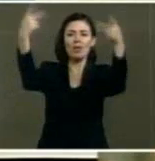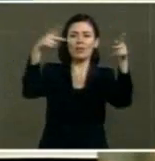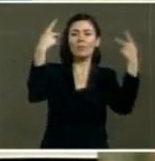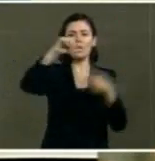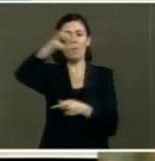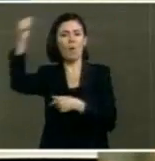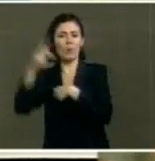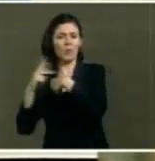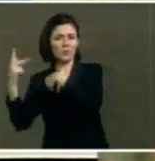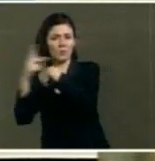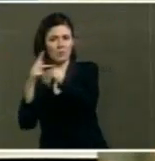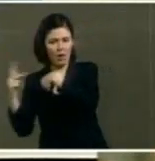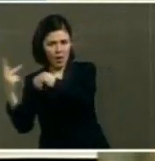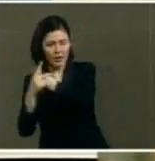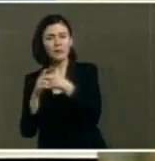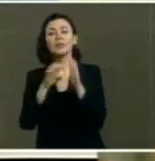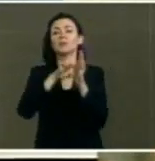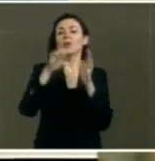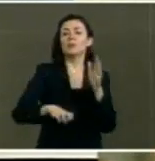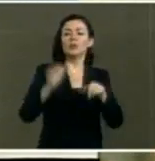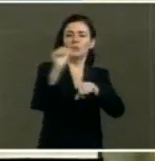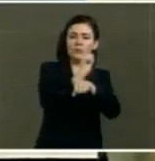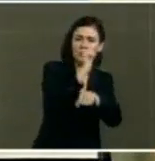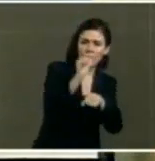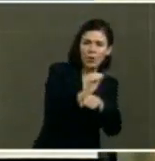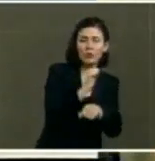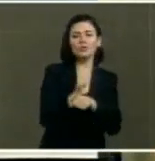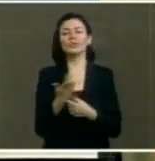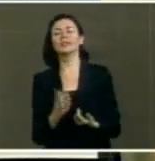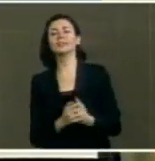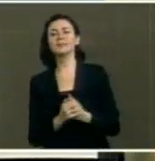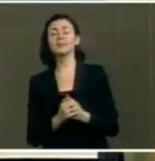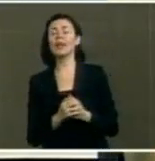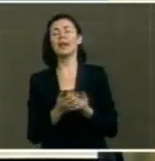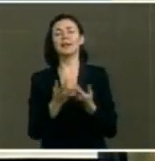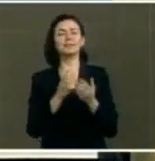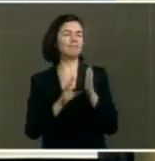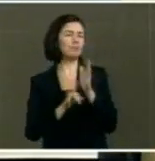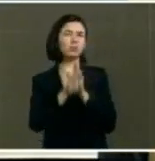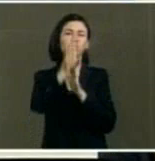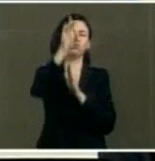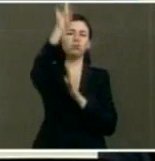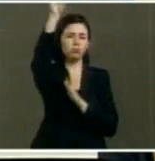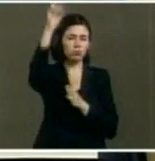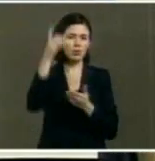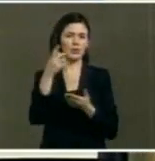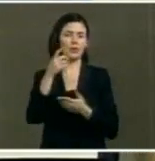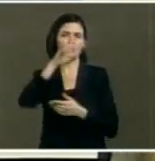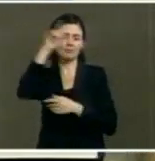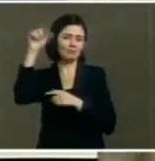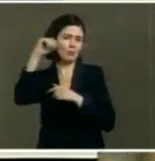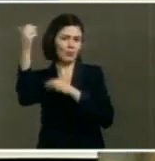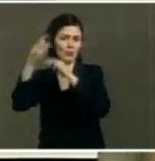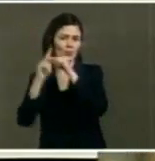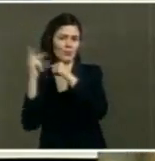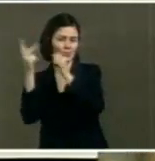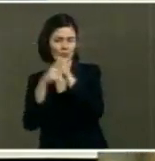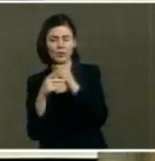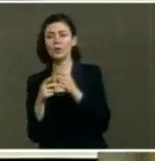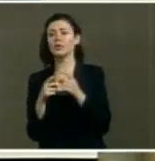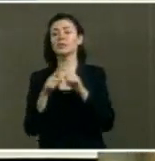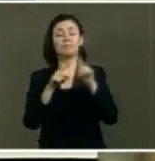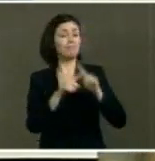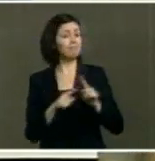de alto valor agregado como el automotor, el aeroespacial, el de tecnologías de la información. Y seguimos